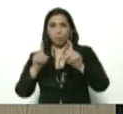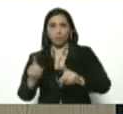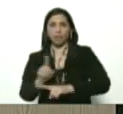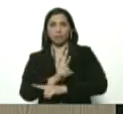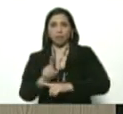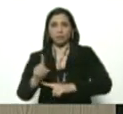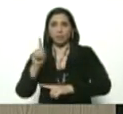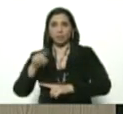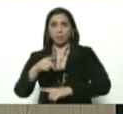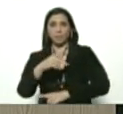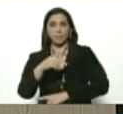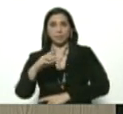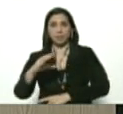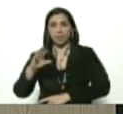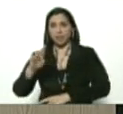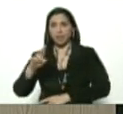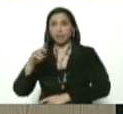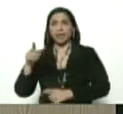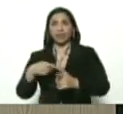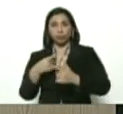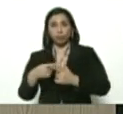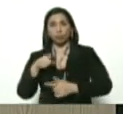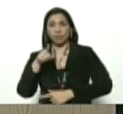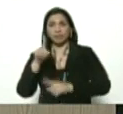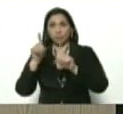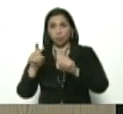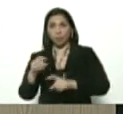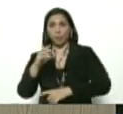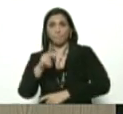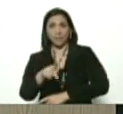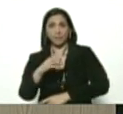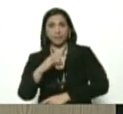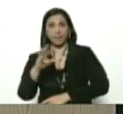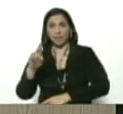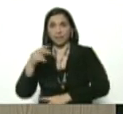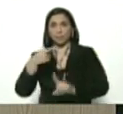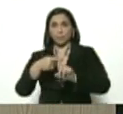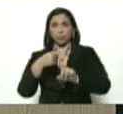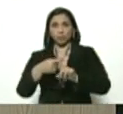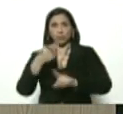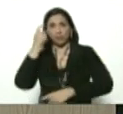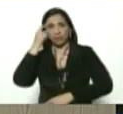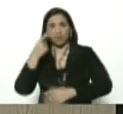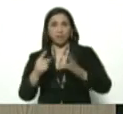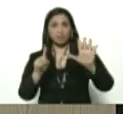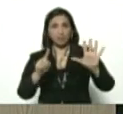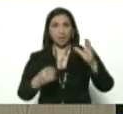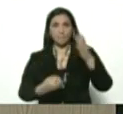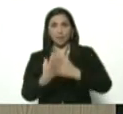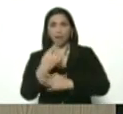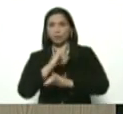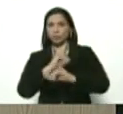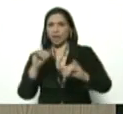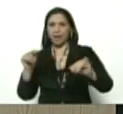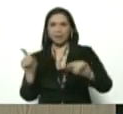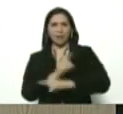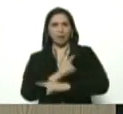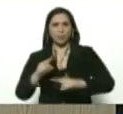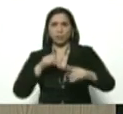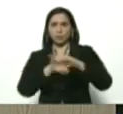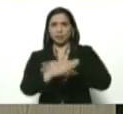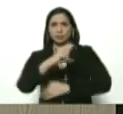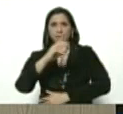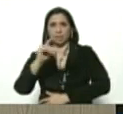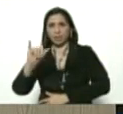y pruebas de pcr y resulta esta prueba psd re positiva el día 6 de mayo de inmediato es ingresado en el centro de diagnóstico